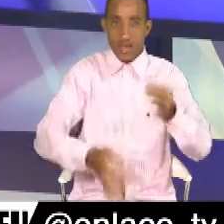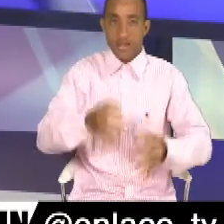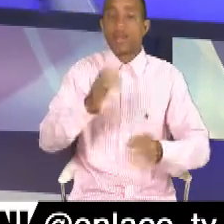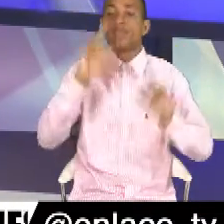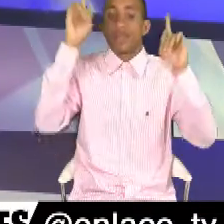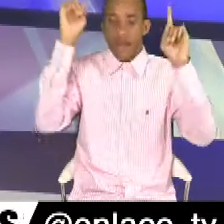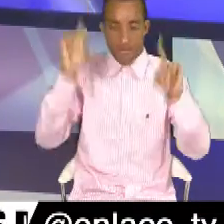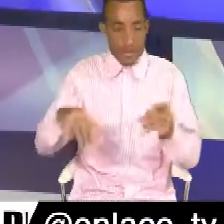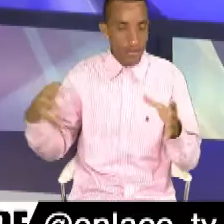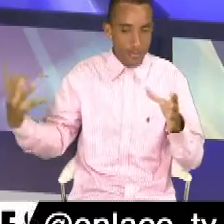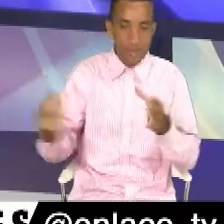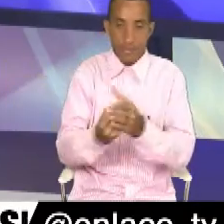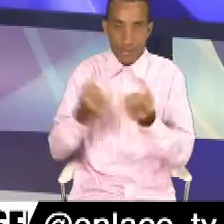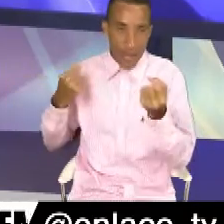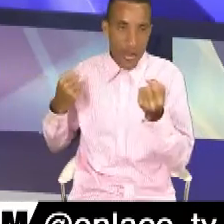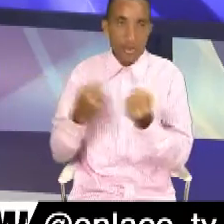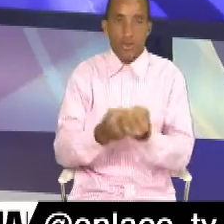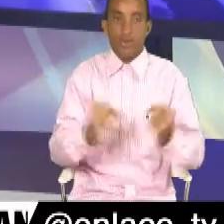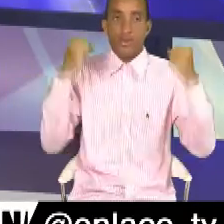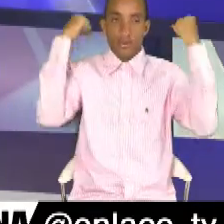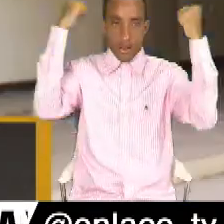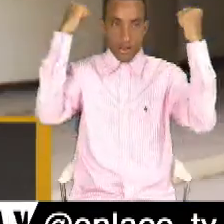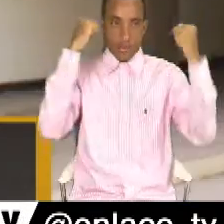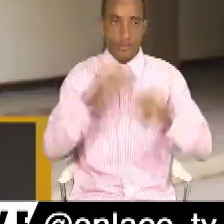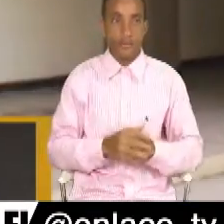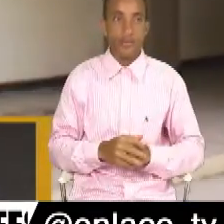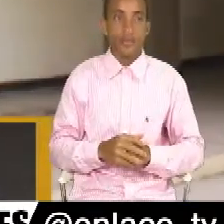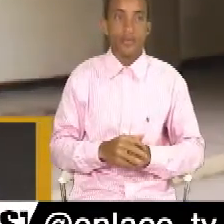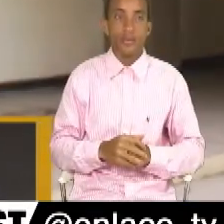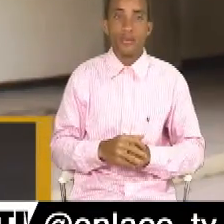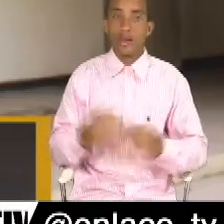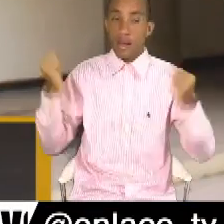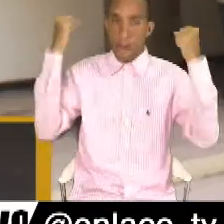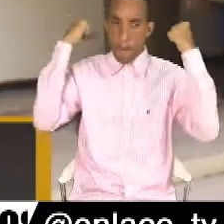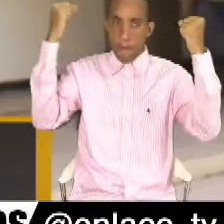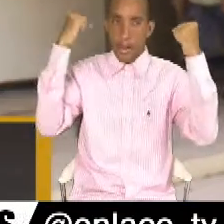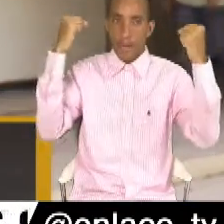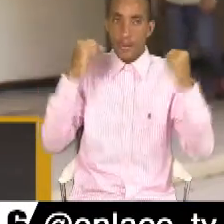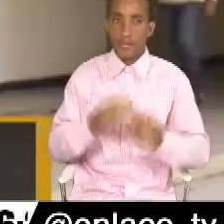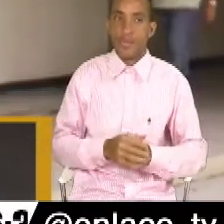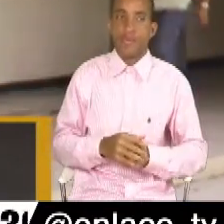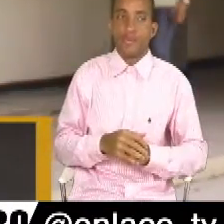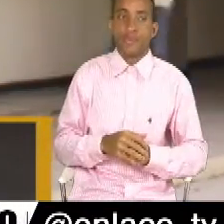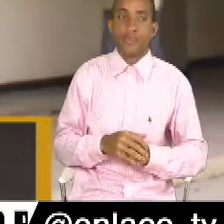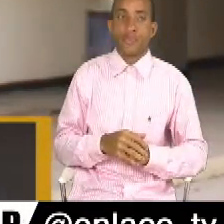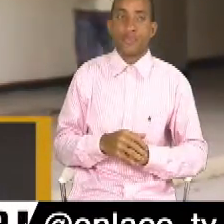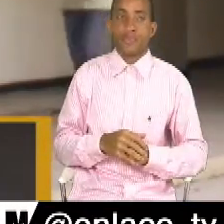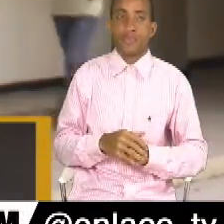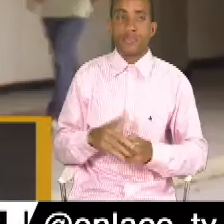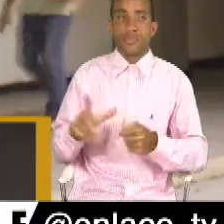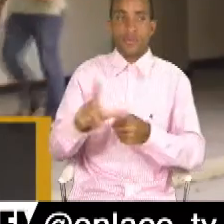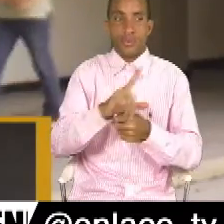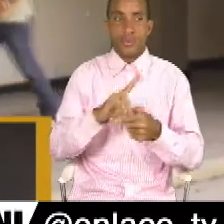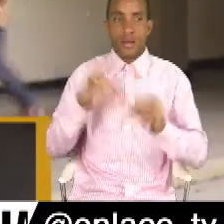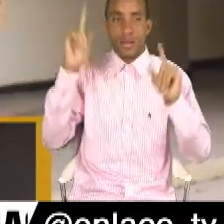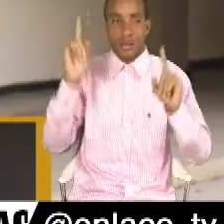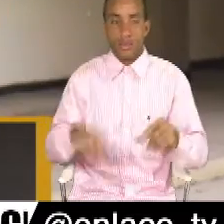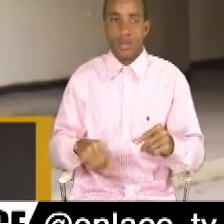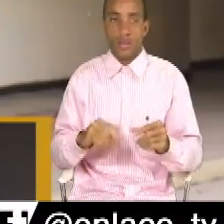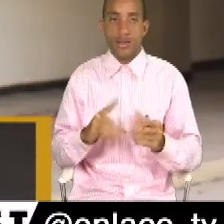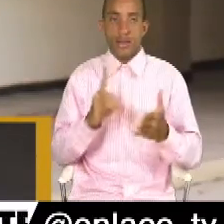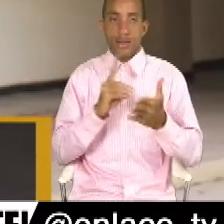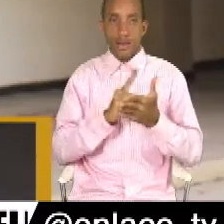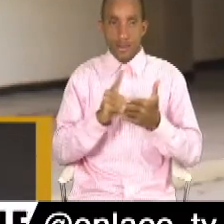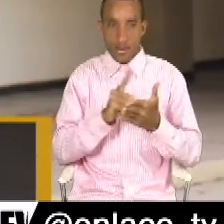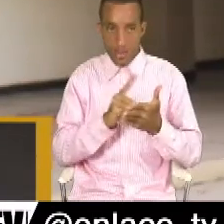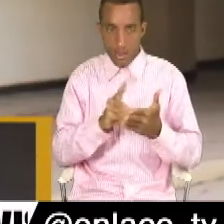se pronunció en este acompañamiento. El paro es a nivel estatal, está sumado la DIAN, el IMPET, el Ministerio